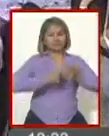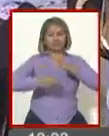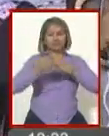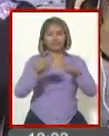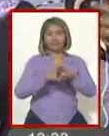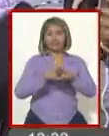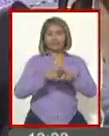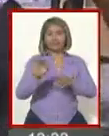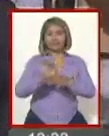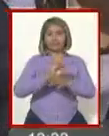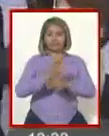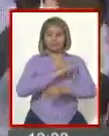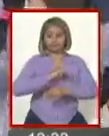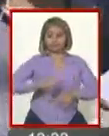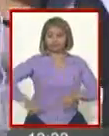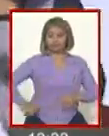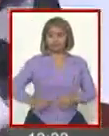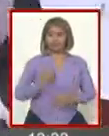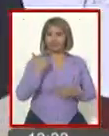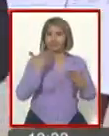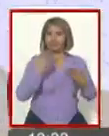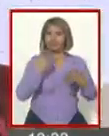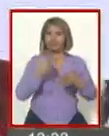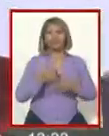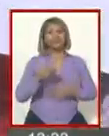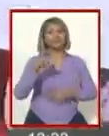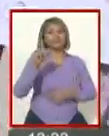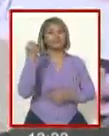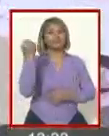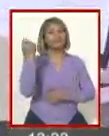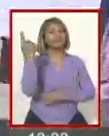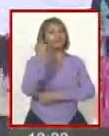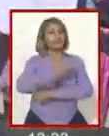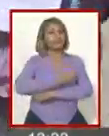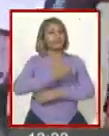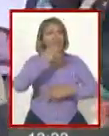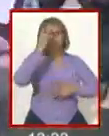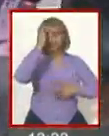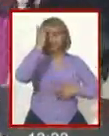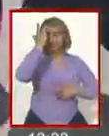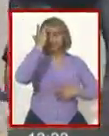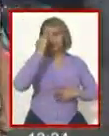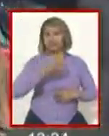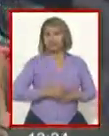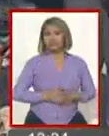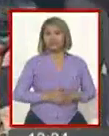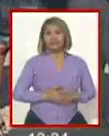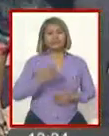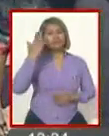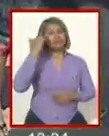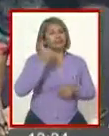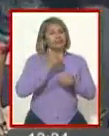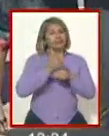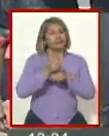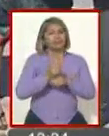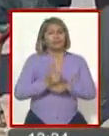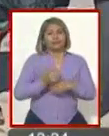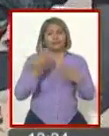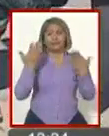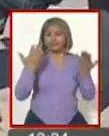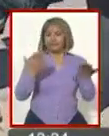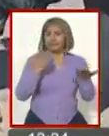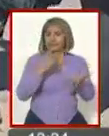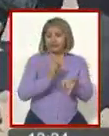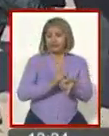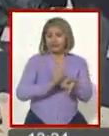comerciantes y también por funcionarios municipales, el cual certifica que tiene 20 días de impedimento debido a esas lesiones, ¿verdad? Así es, mire,